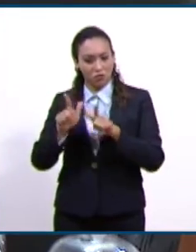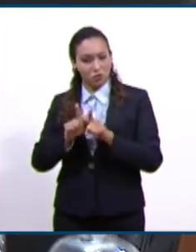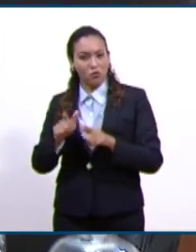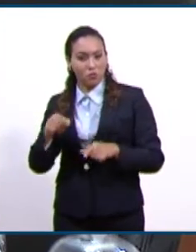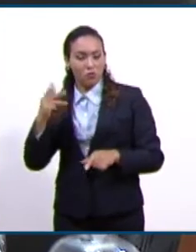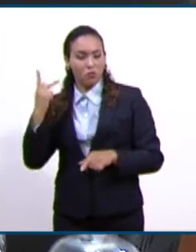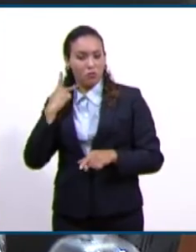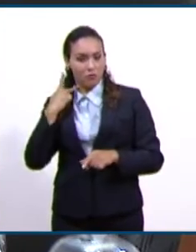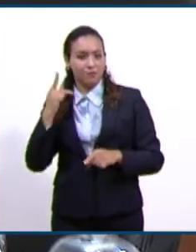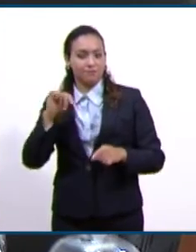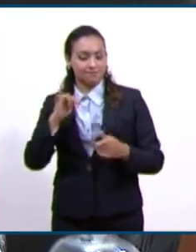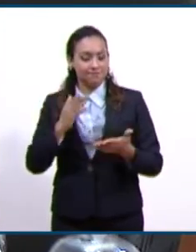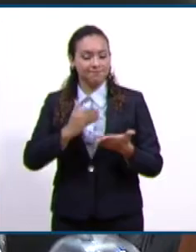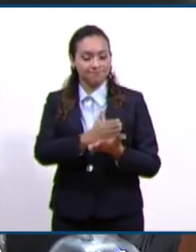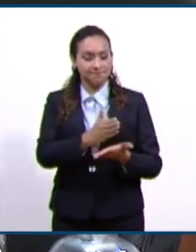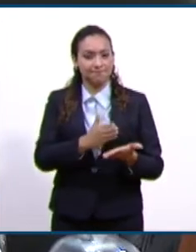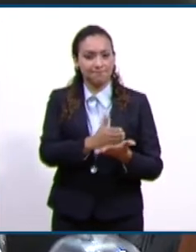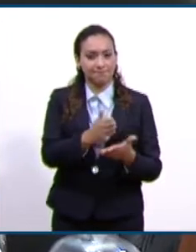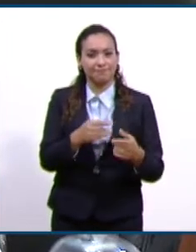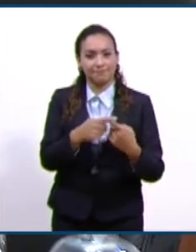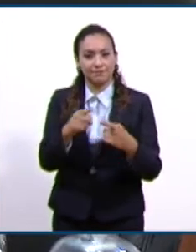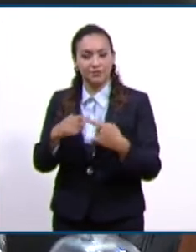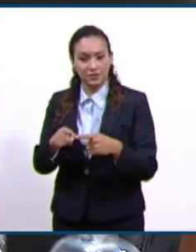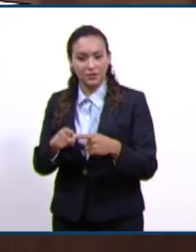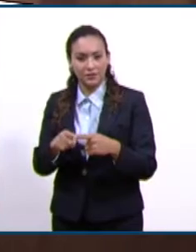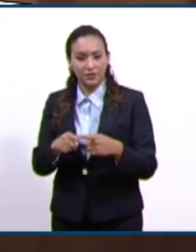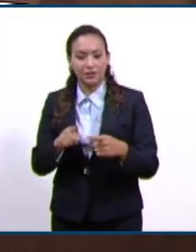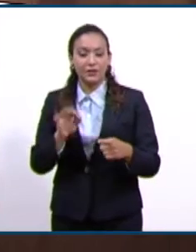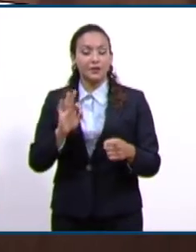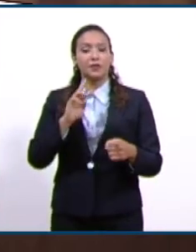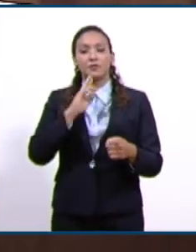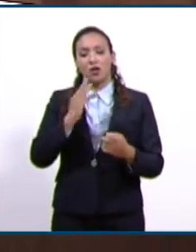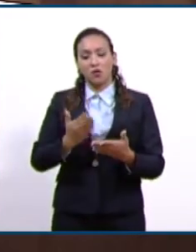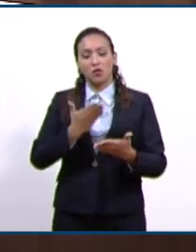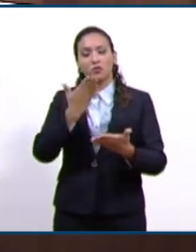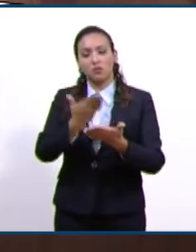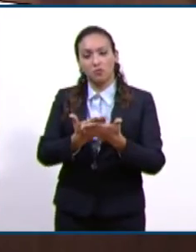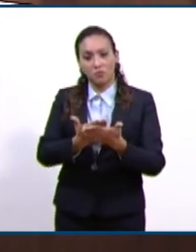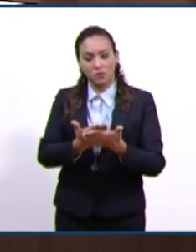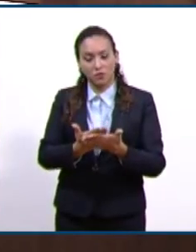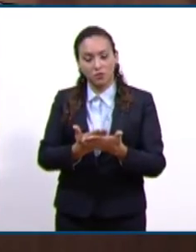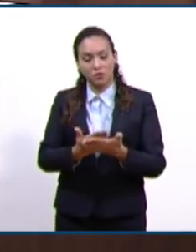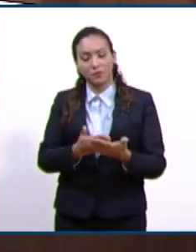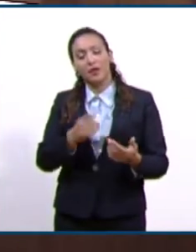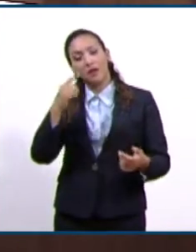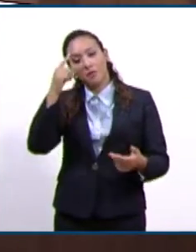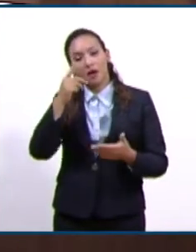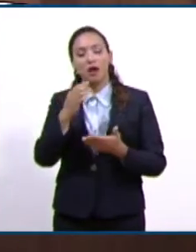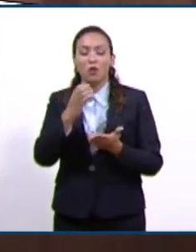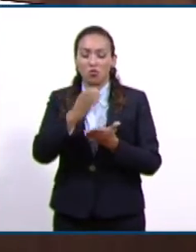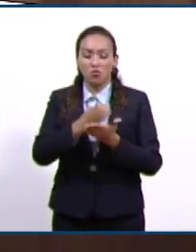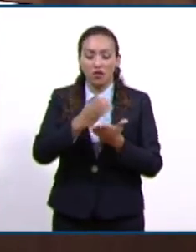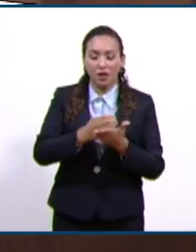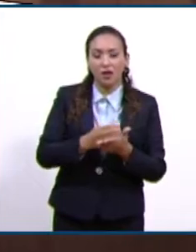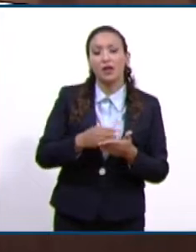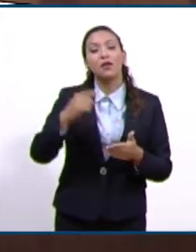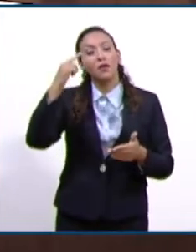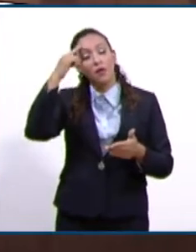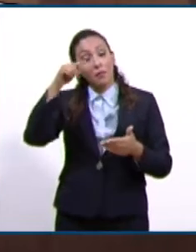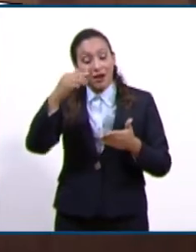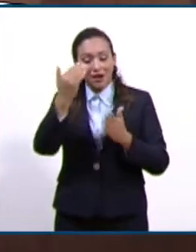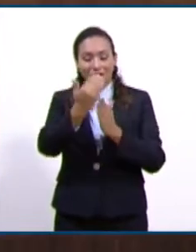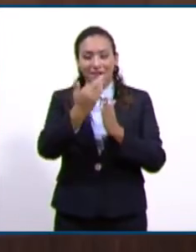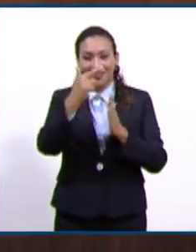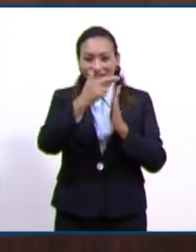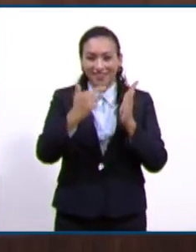precisamente electoral de diversas instancias del poder político, se propone crear un cuadernillo auxiliar, esto para la calificación de la elección presidencial, en